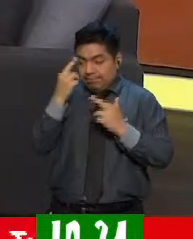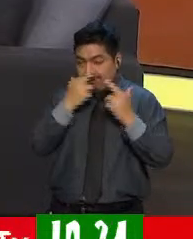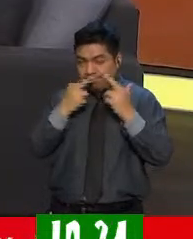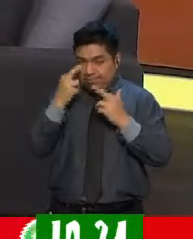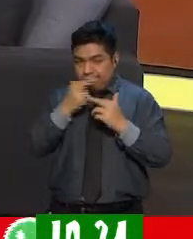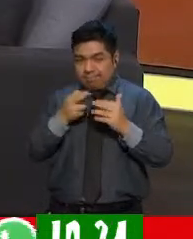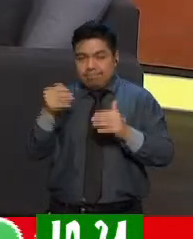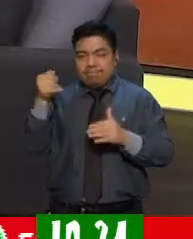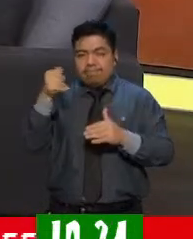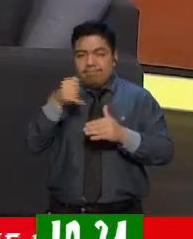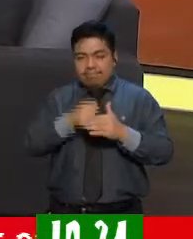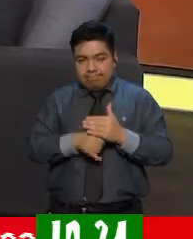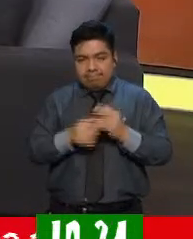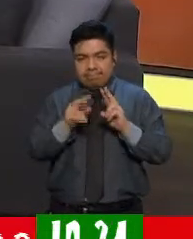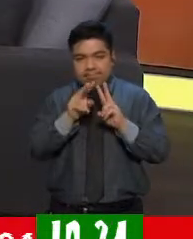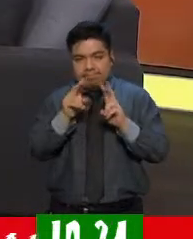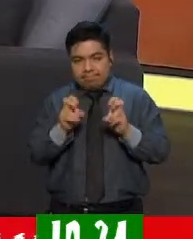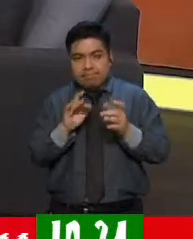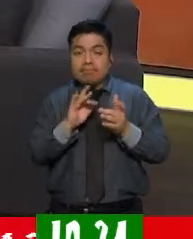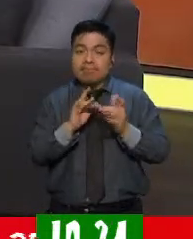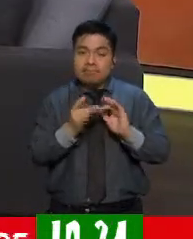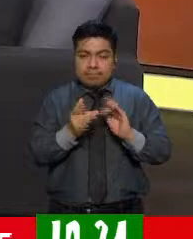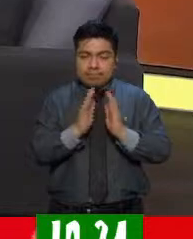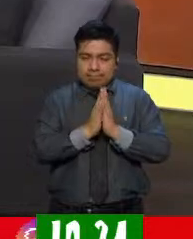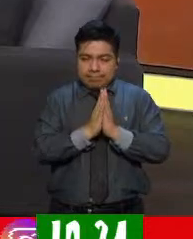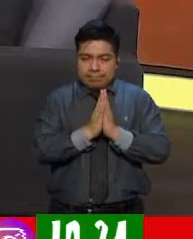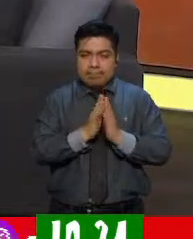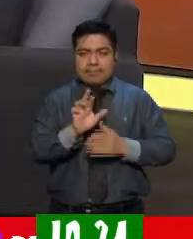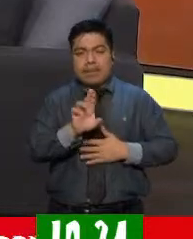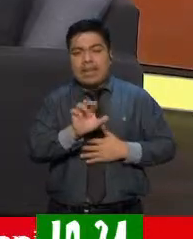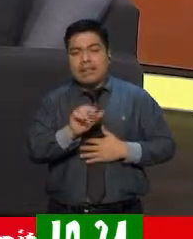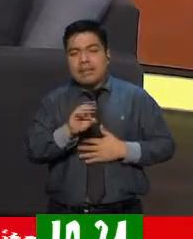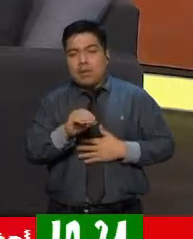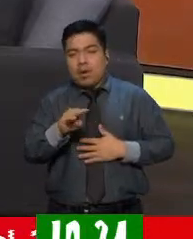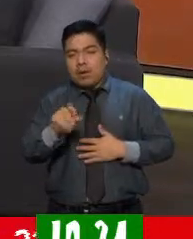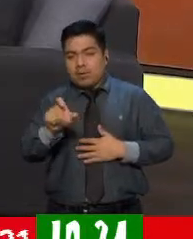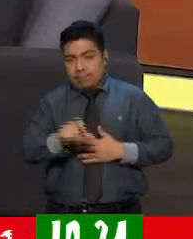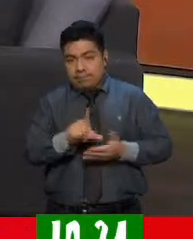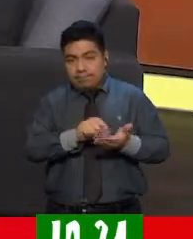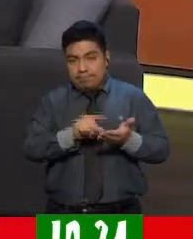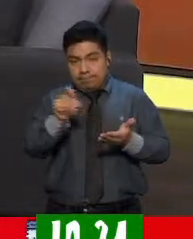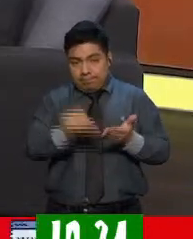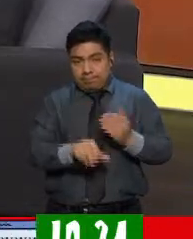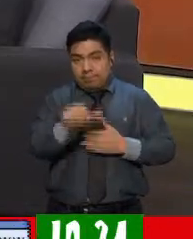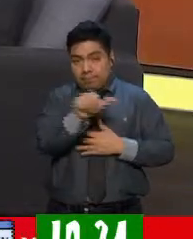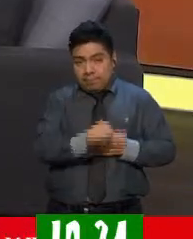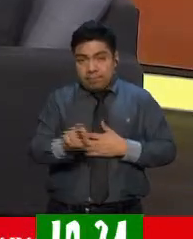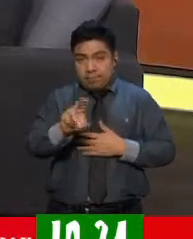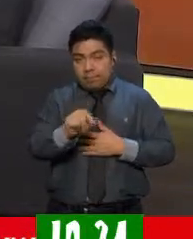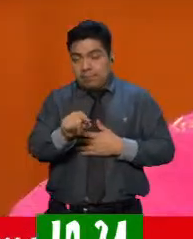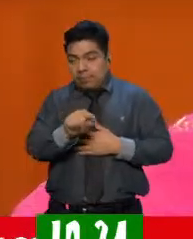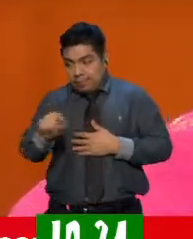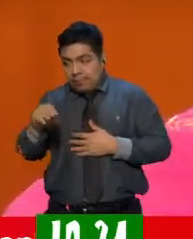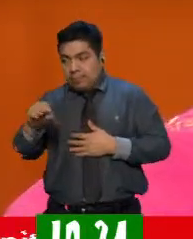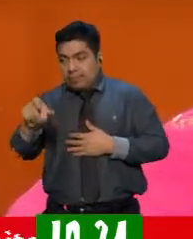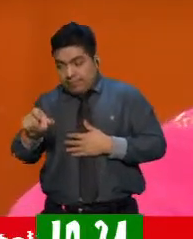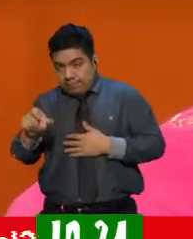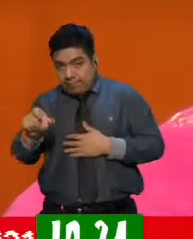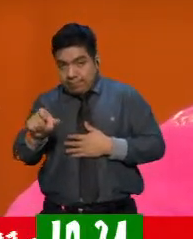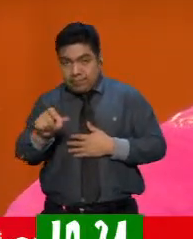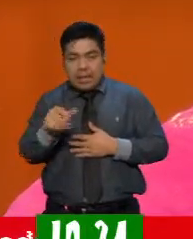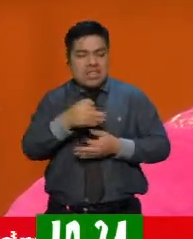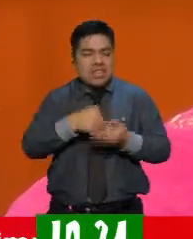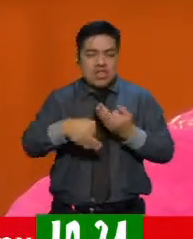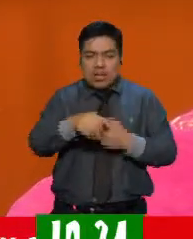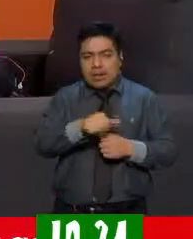sobre este tema, ¿no? Perfecto. Ahora las redes sociales de racismo. Racismo MX, en X estamos como @racismo_MX y en